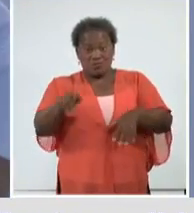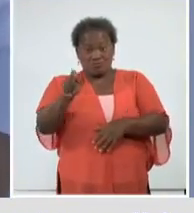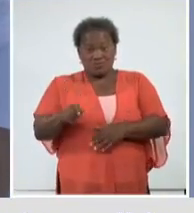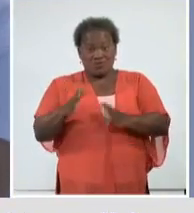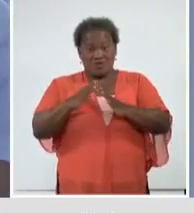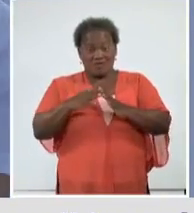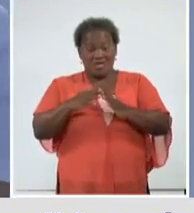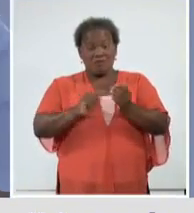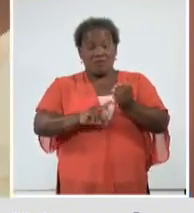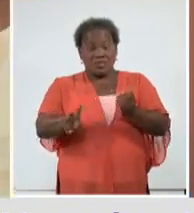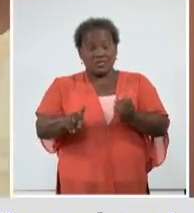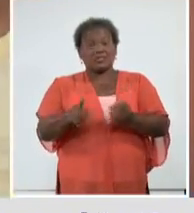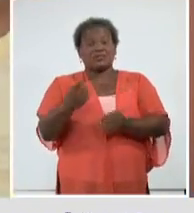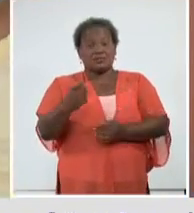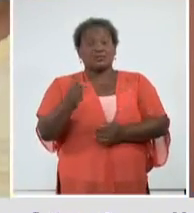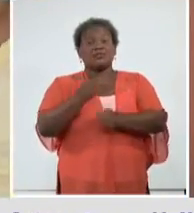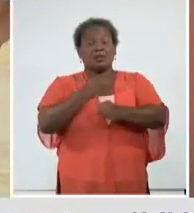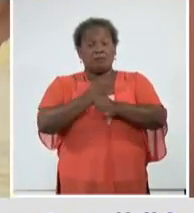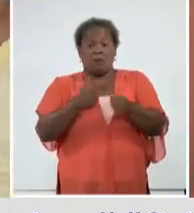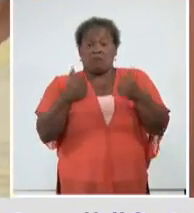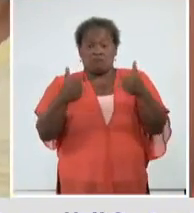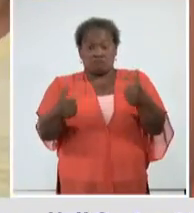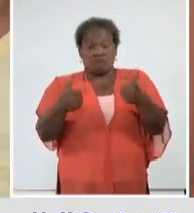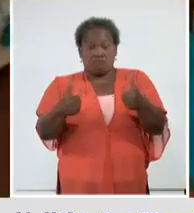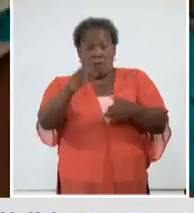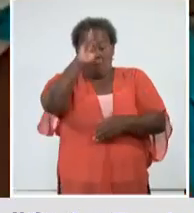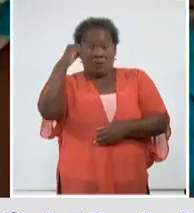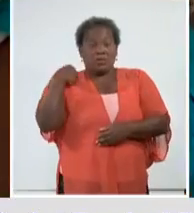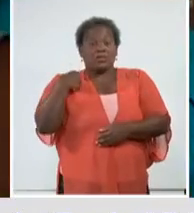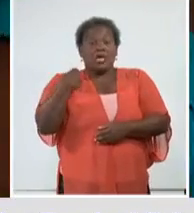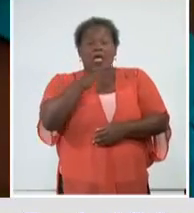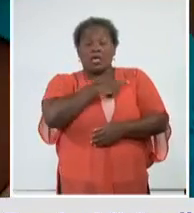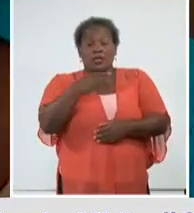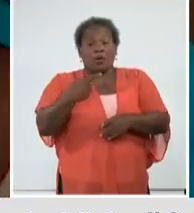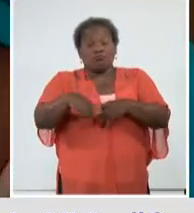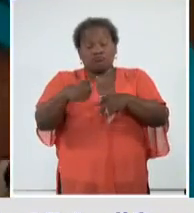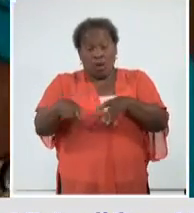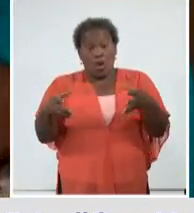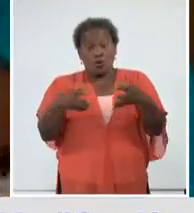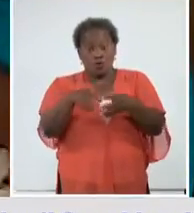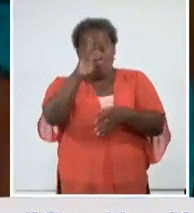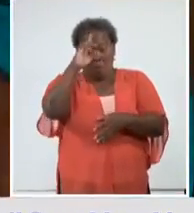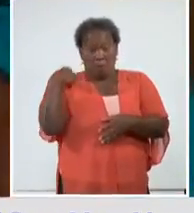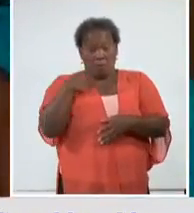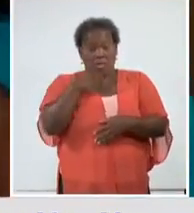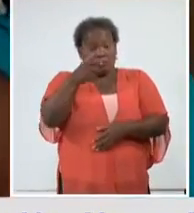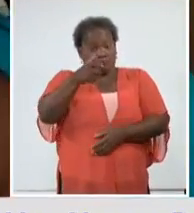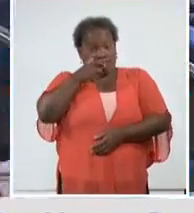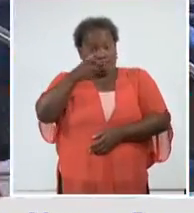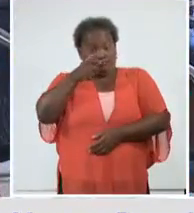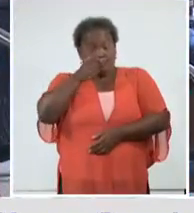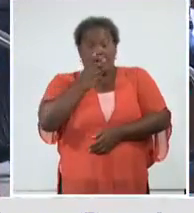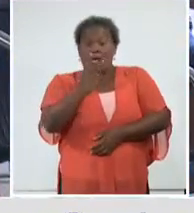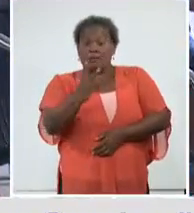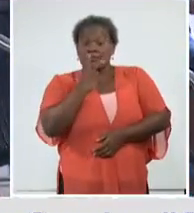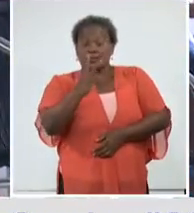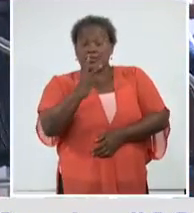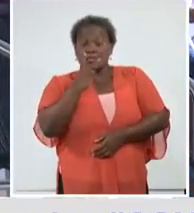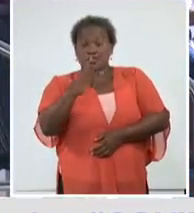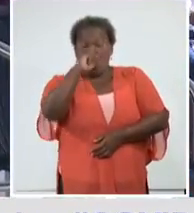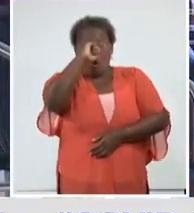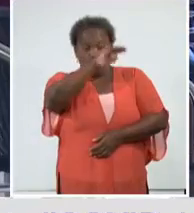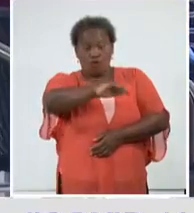de un mejor trabajo a todas las instancias. Por su parte, este colectivo tendrá a su cargo la vigilancia y la atención extremas a los niños,